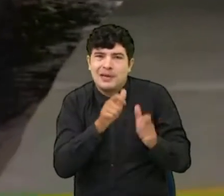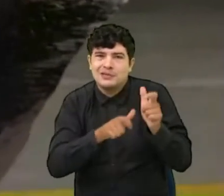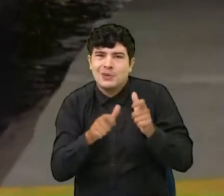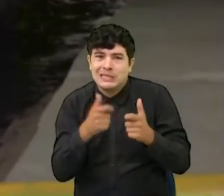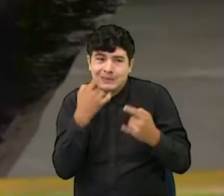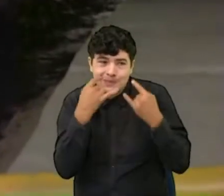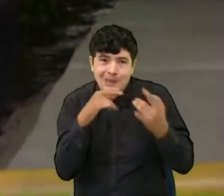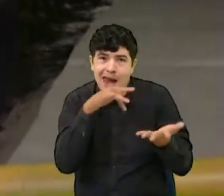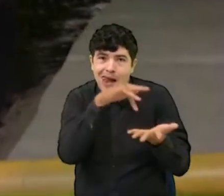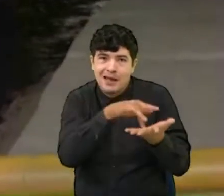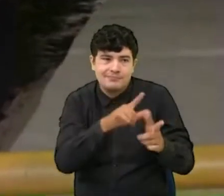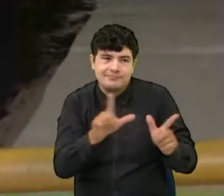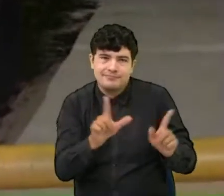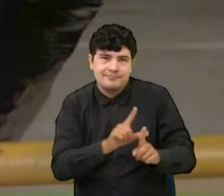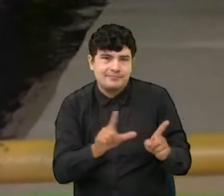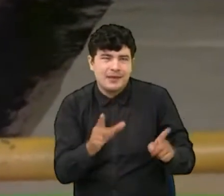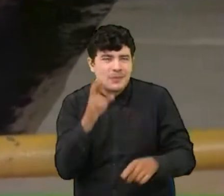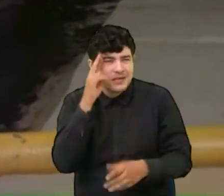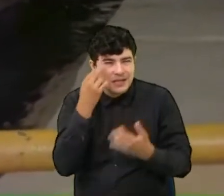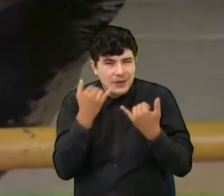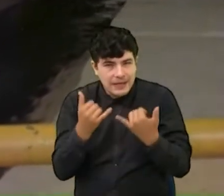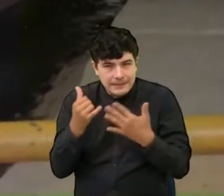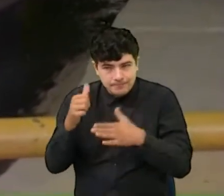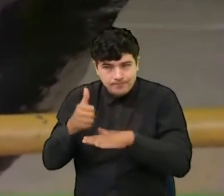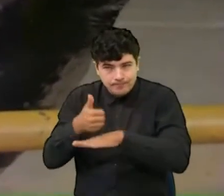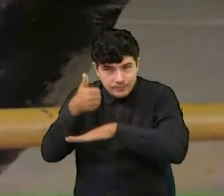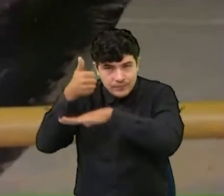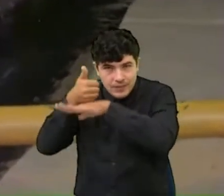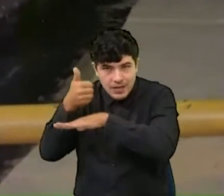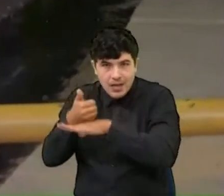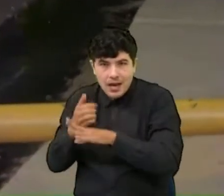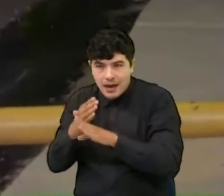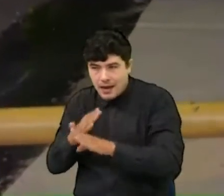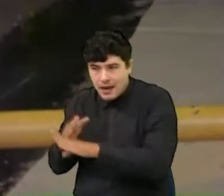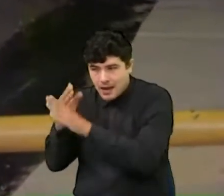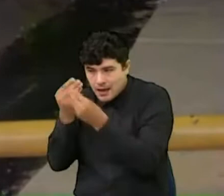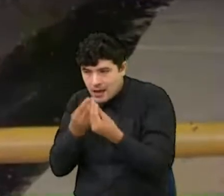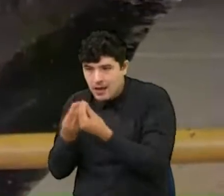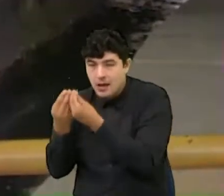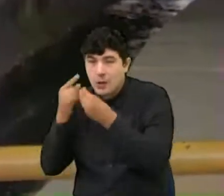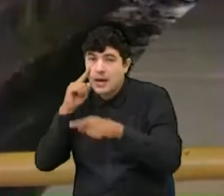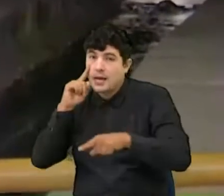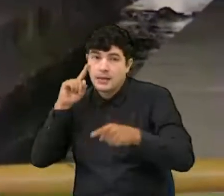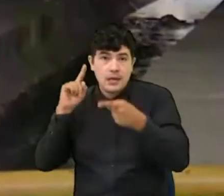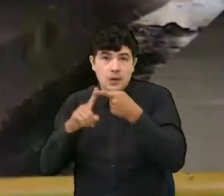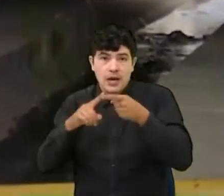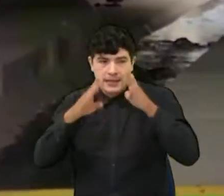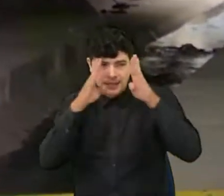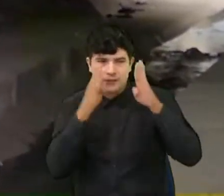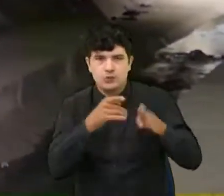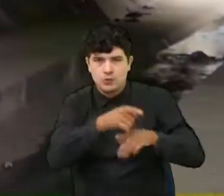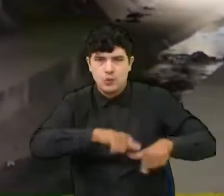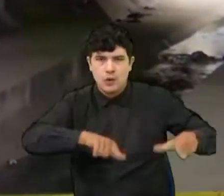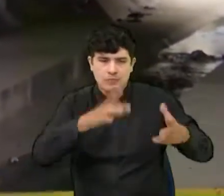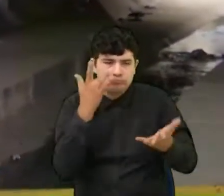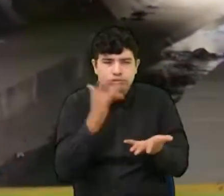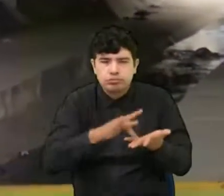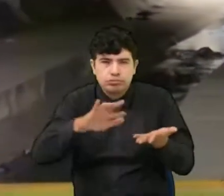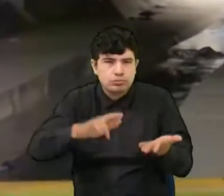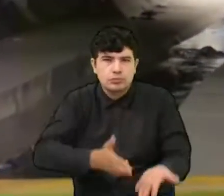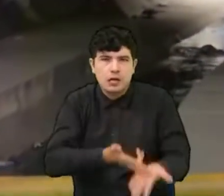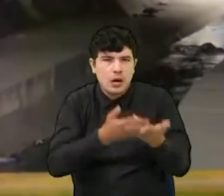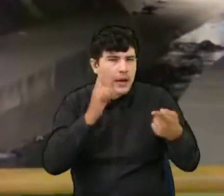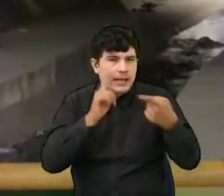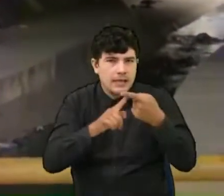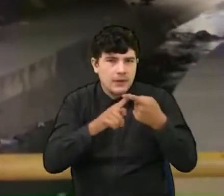otras autoridades han indicado y han señalado que van a intervenir el canal Bogotá como una estrategia de